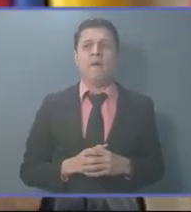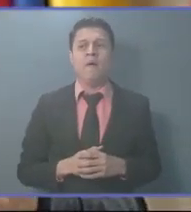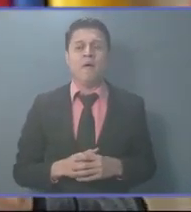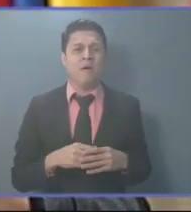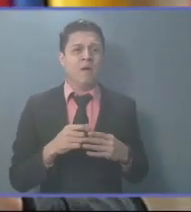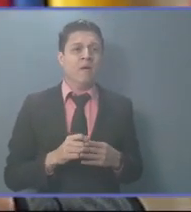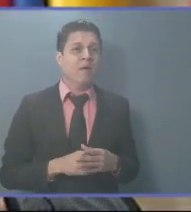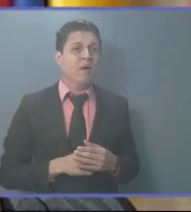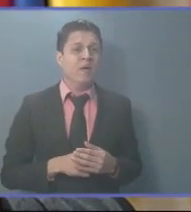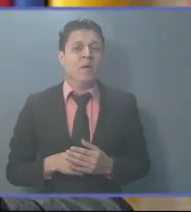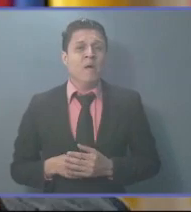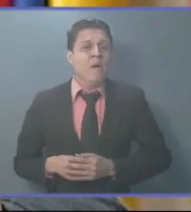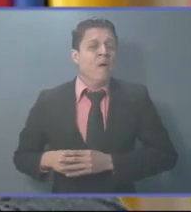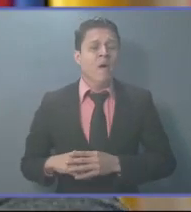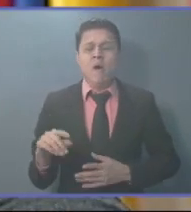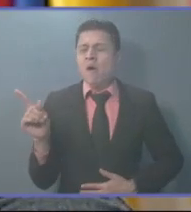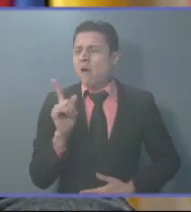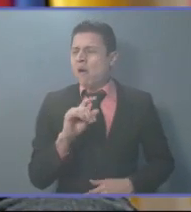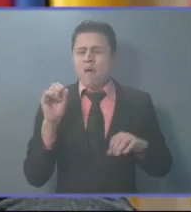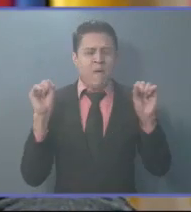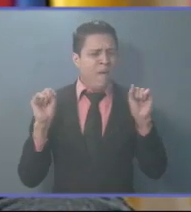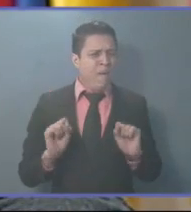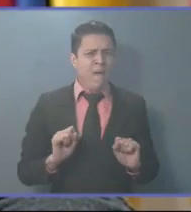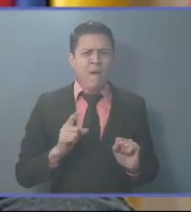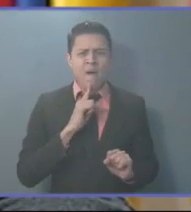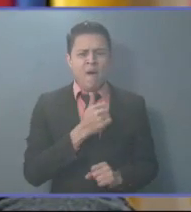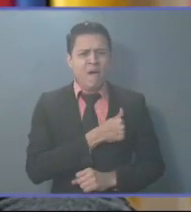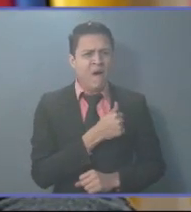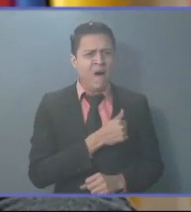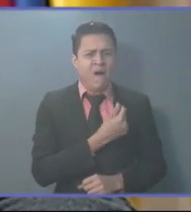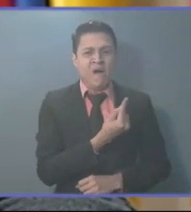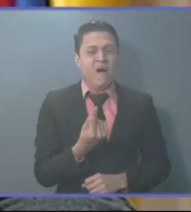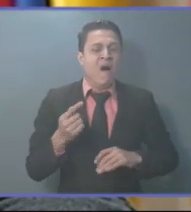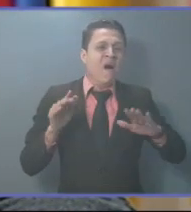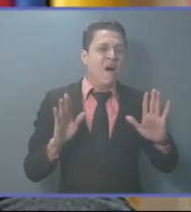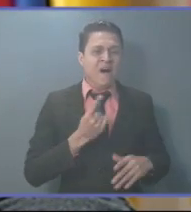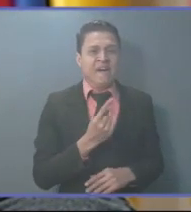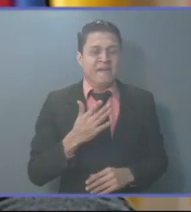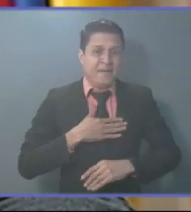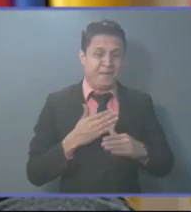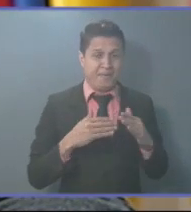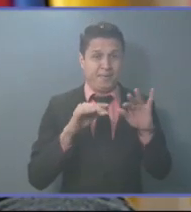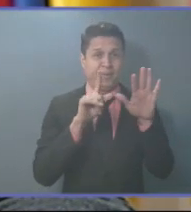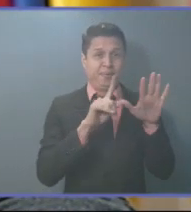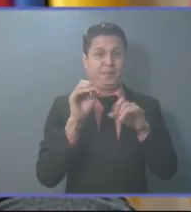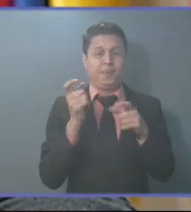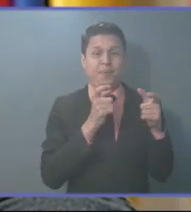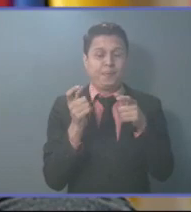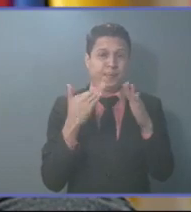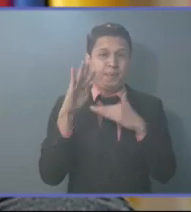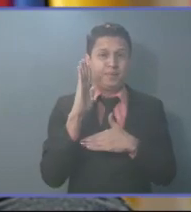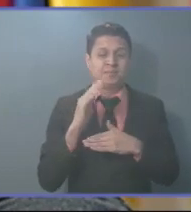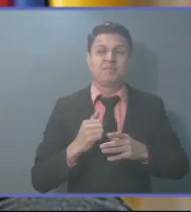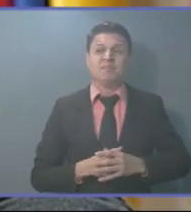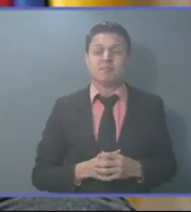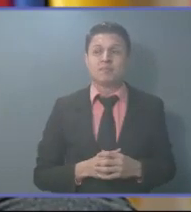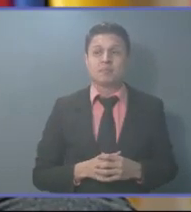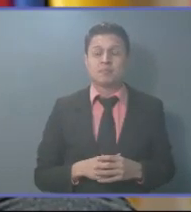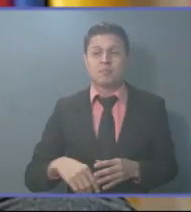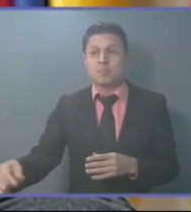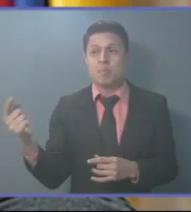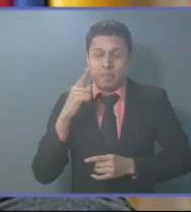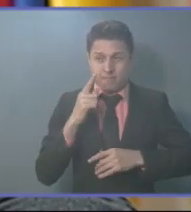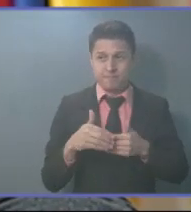no no estarán obligados a presentarse los empleados que sean mayores de 60 años de edad o que